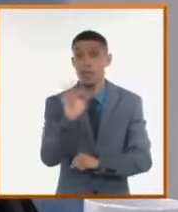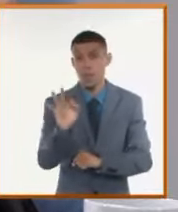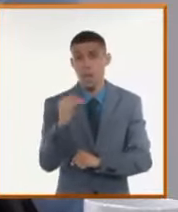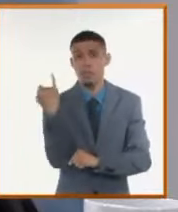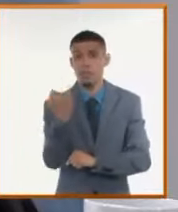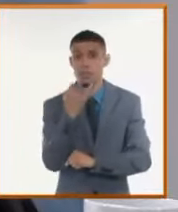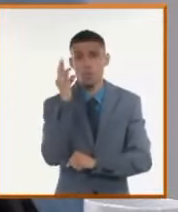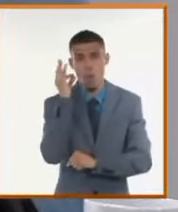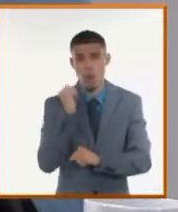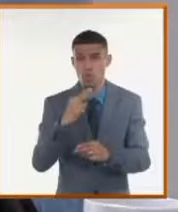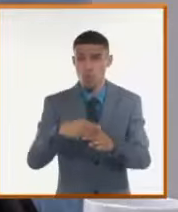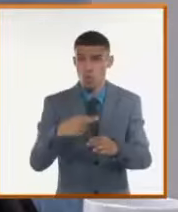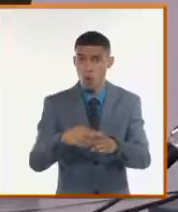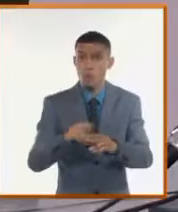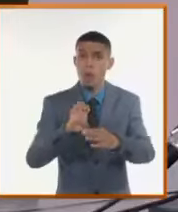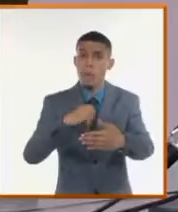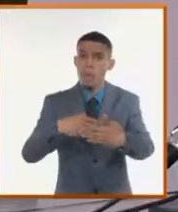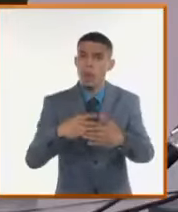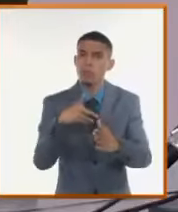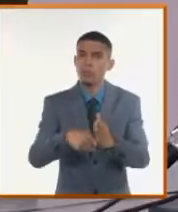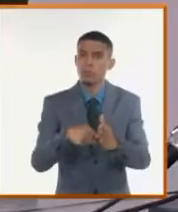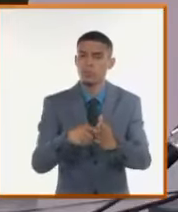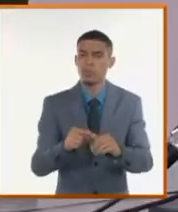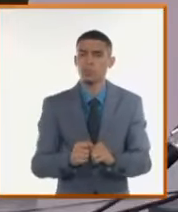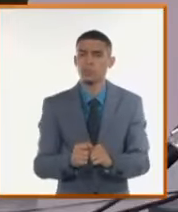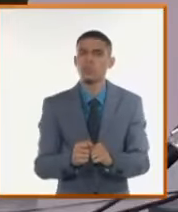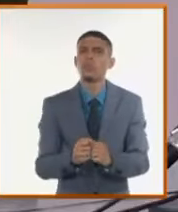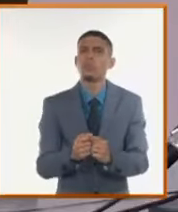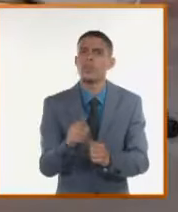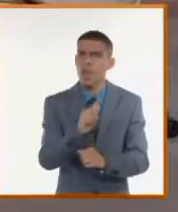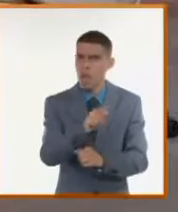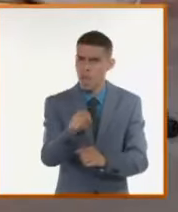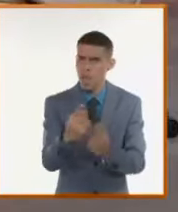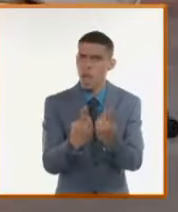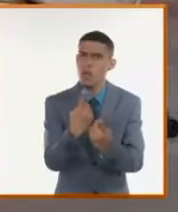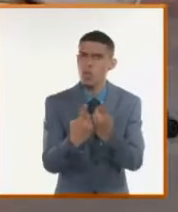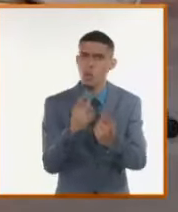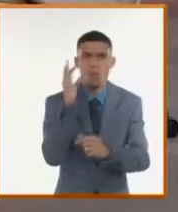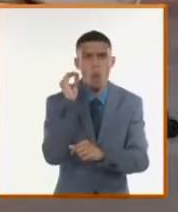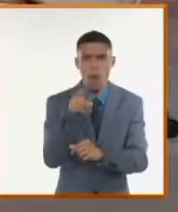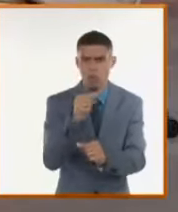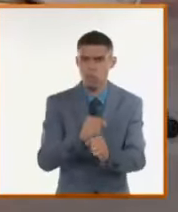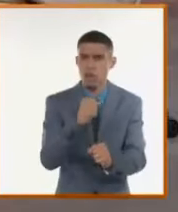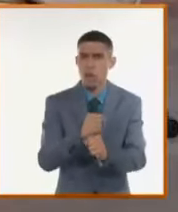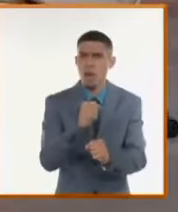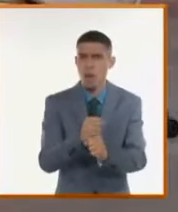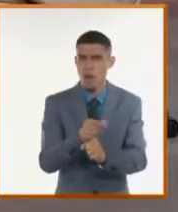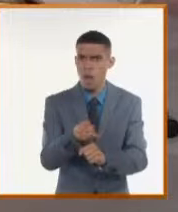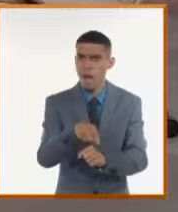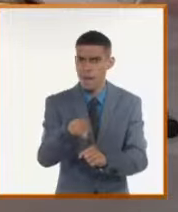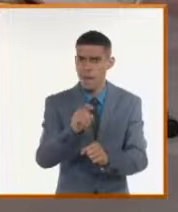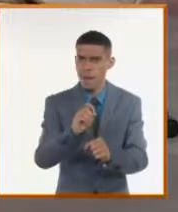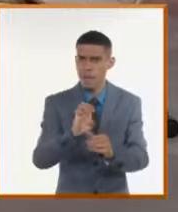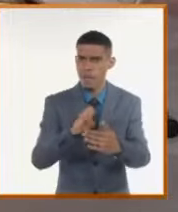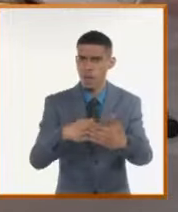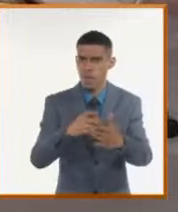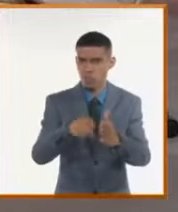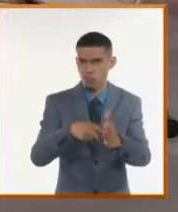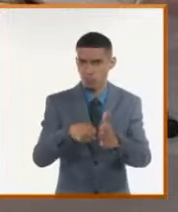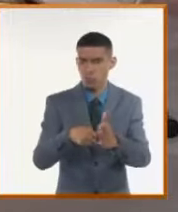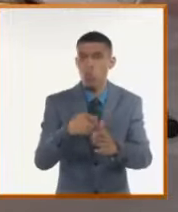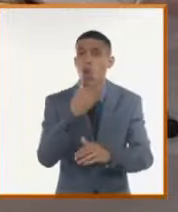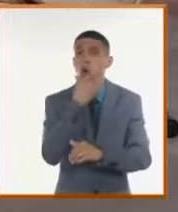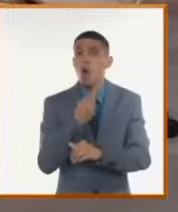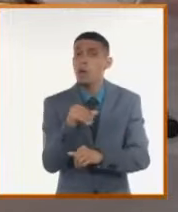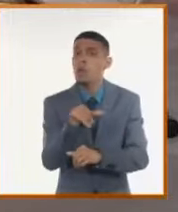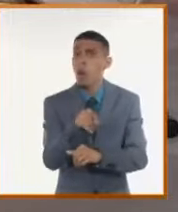día en nombre de la Unión de ferrocarril hay unas cuantas en la Fer y Y hay muchos jóvenes También usted es joven pero hay muchos otros jóvenes también en